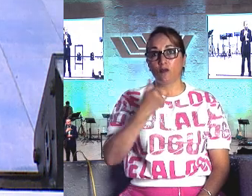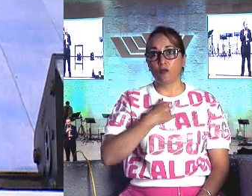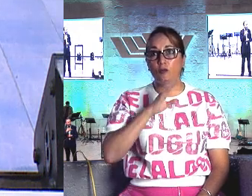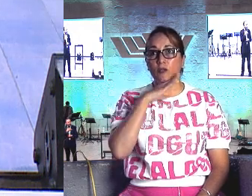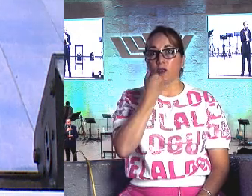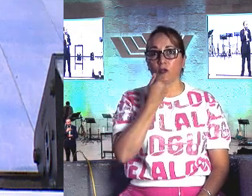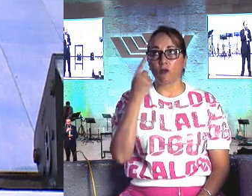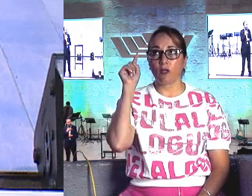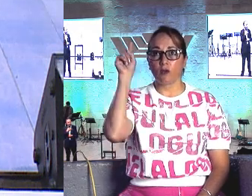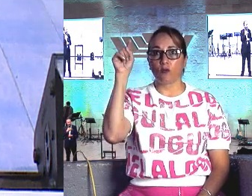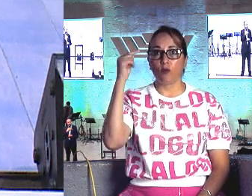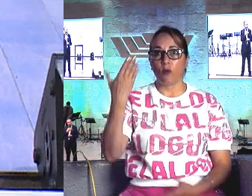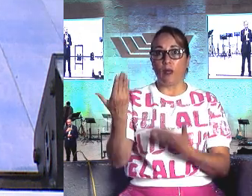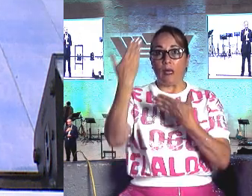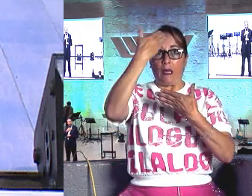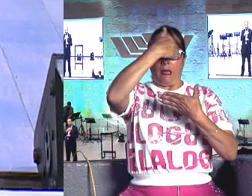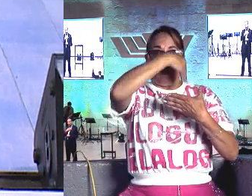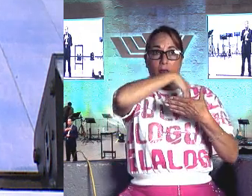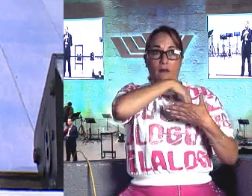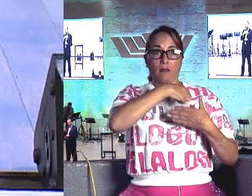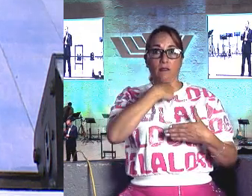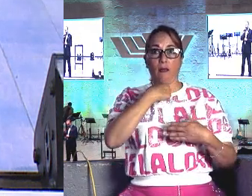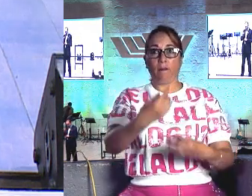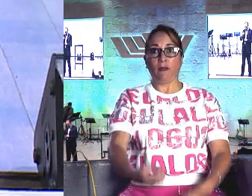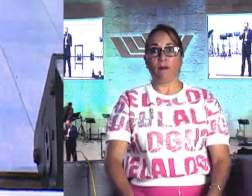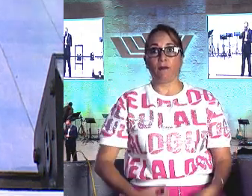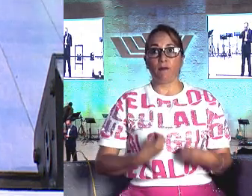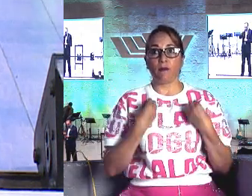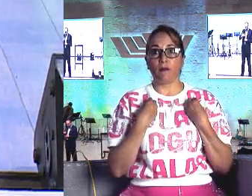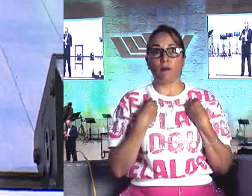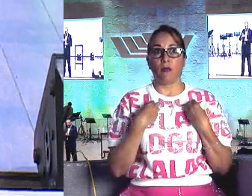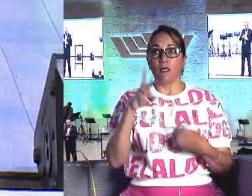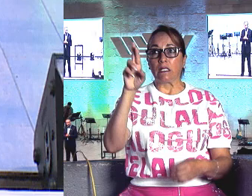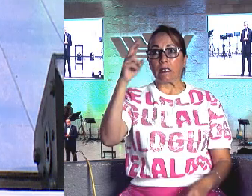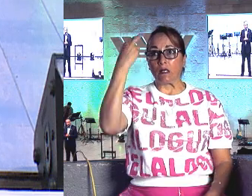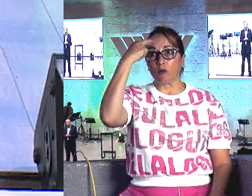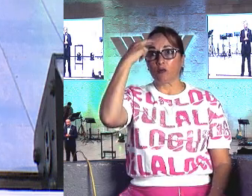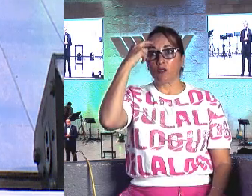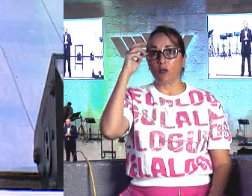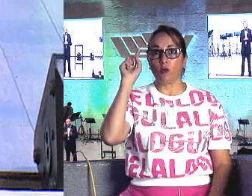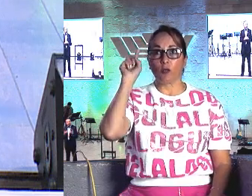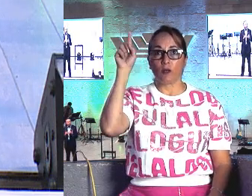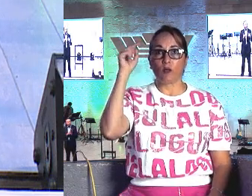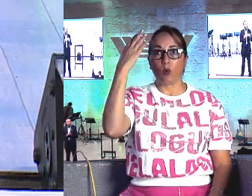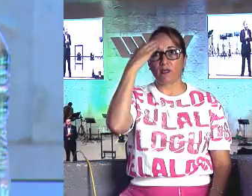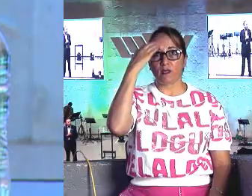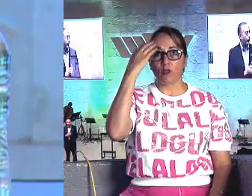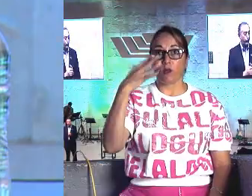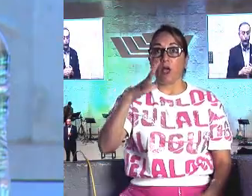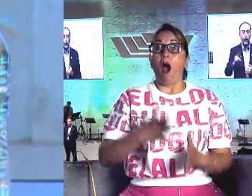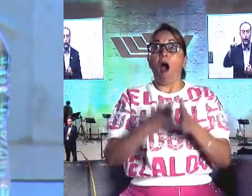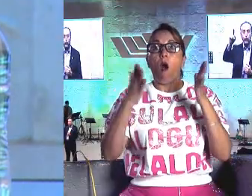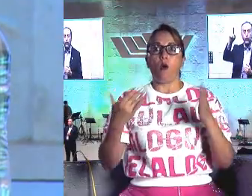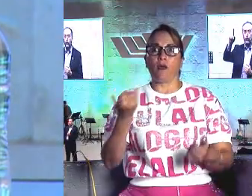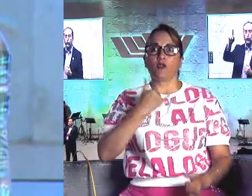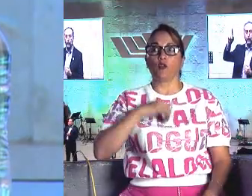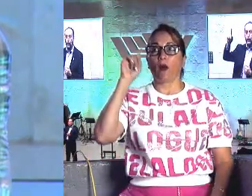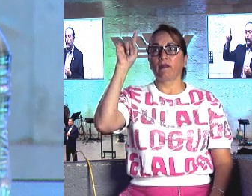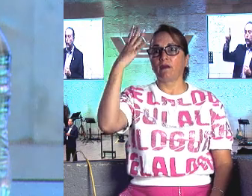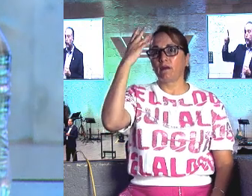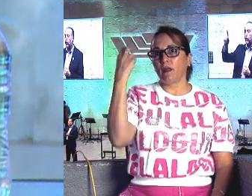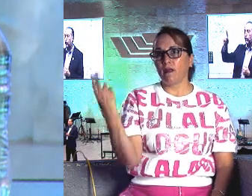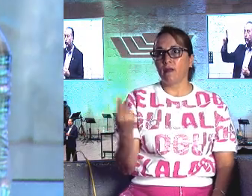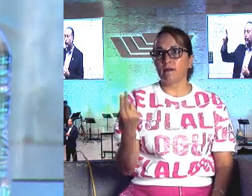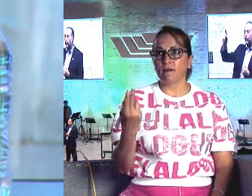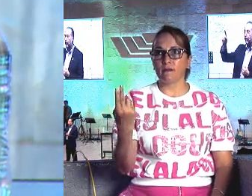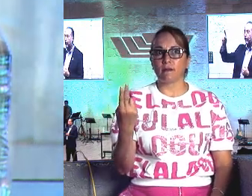vida. Así como David, yo te tengo que pedir perdón y reconocer lo que he hecho y te necesito en mi corazón. ¿Habrá alguna persona que diga: yo